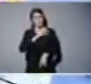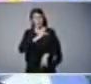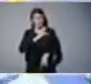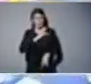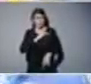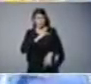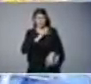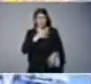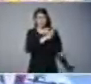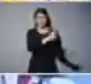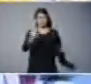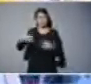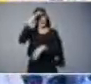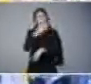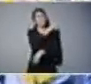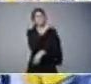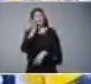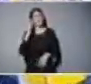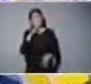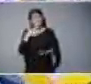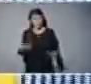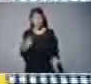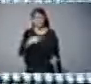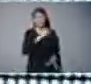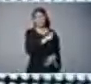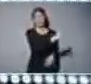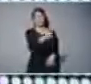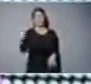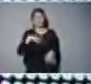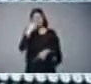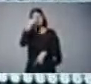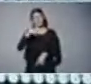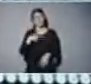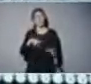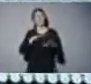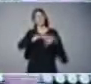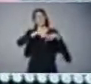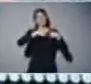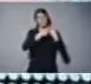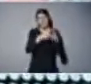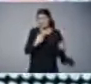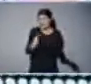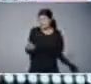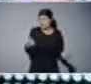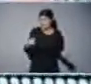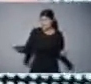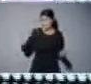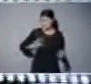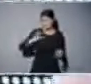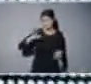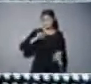a todos los padres de hoy en día. Por lo que cuesta sacar adelante sin ninguna ayuda a toda